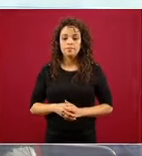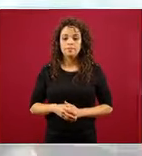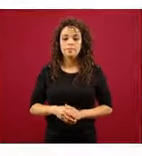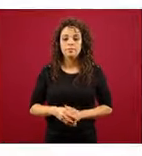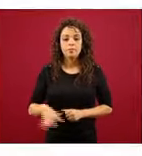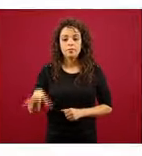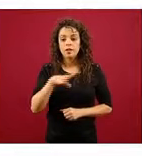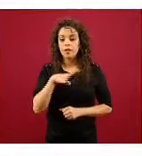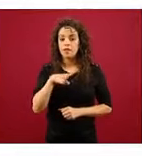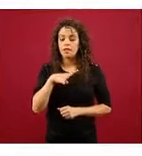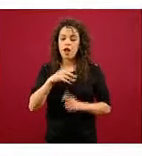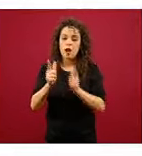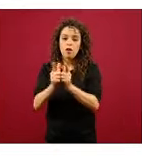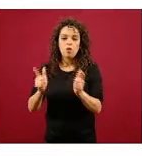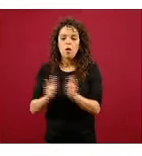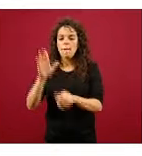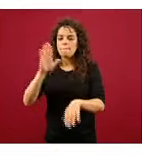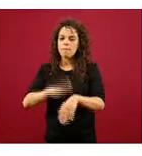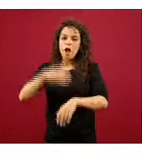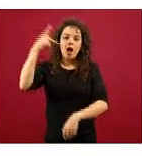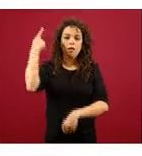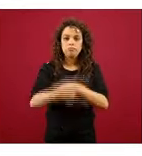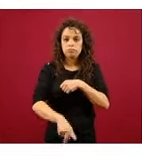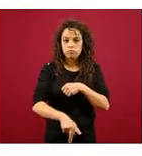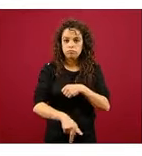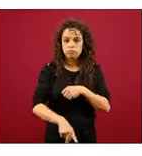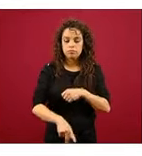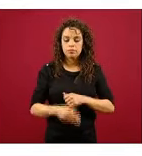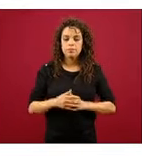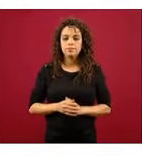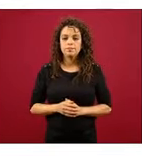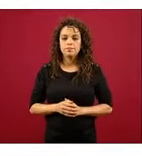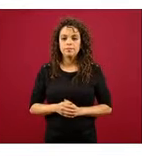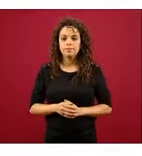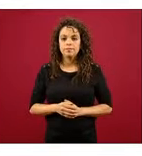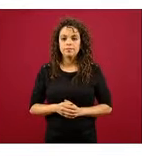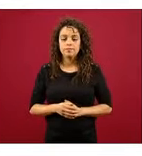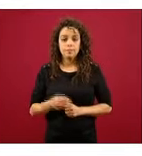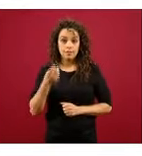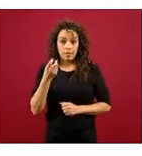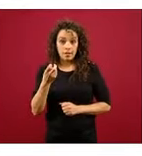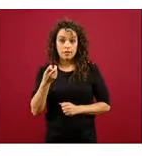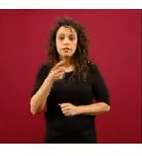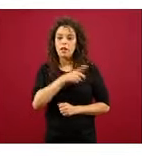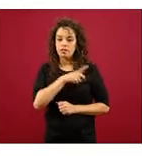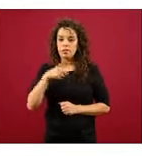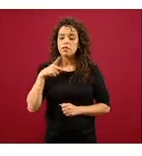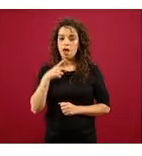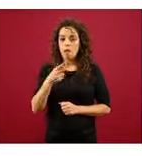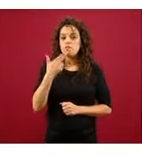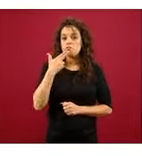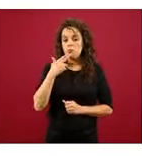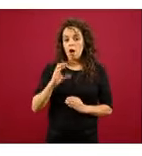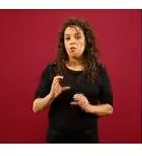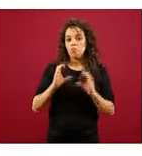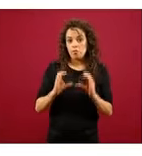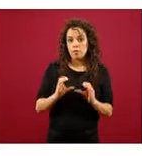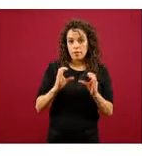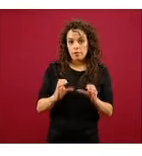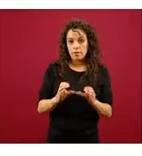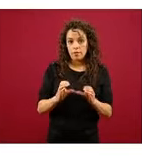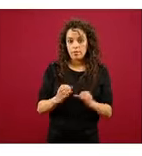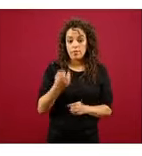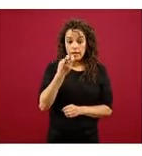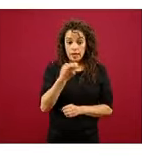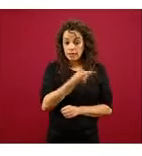de riesgo muy particulares que no debemos de olvidar que estas medidas las deben de aplicar y que además estas medidas los van a proteger